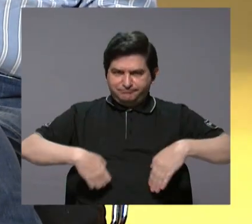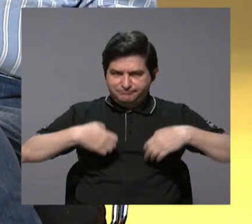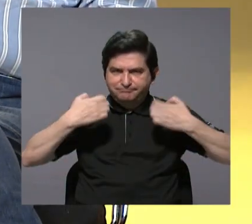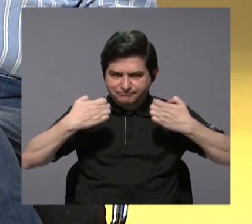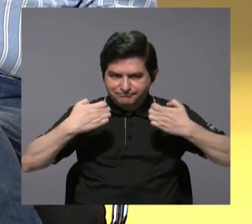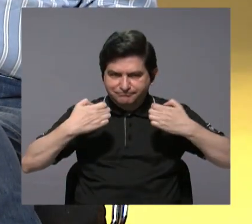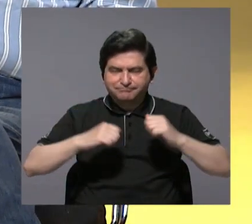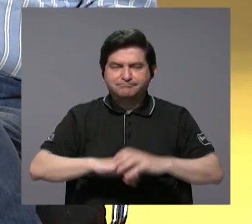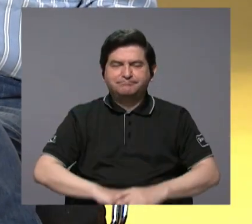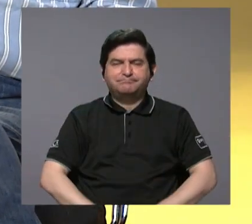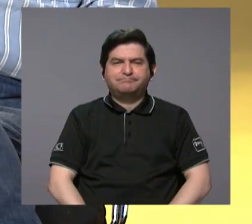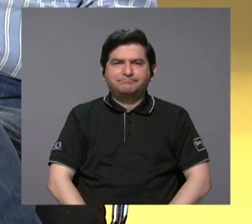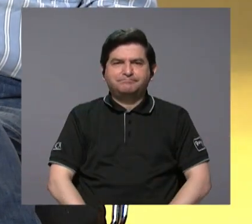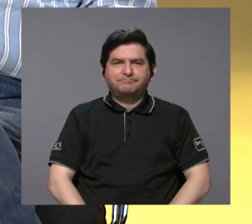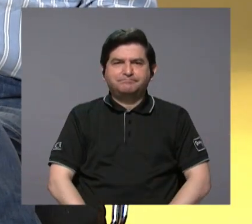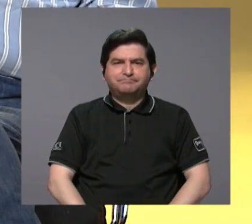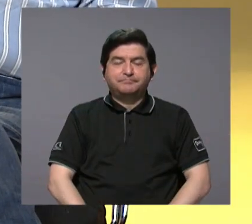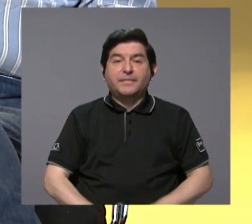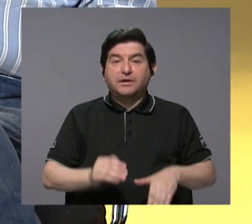Y luego,